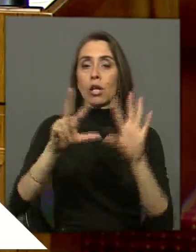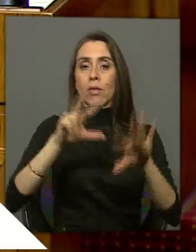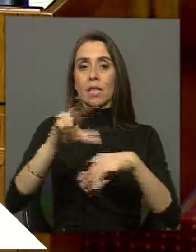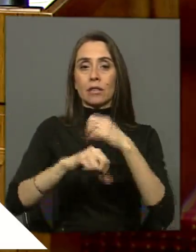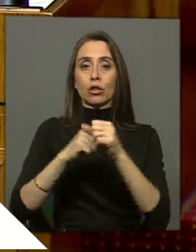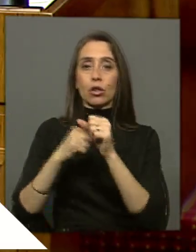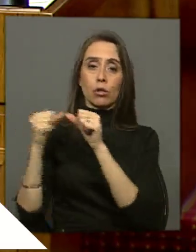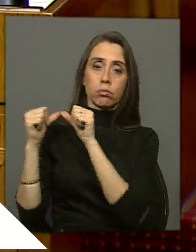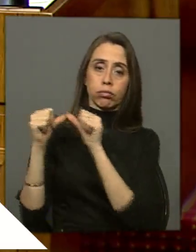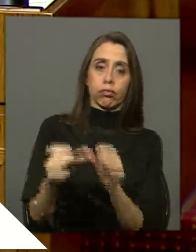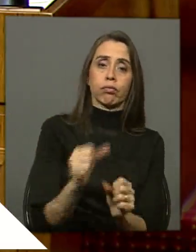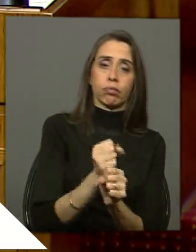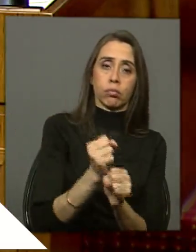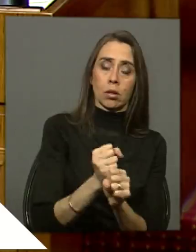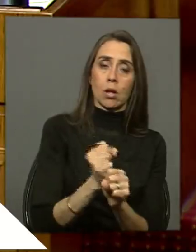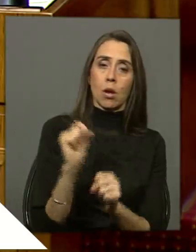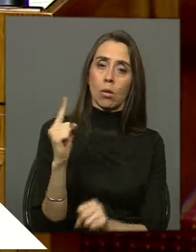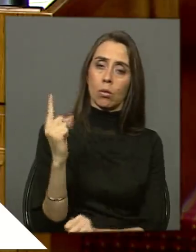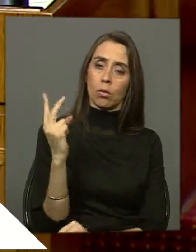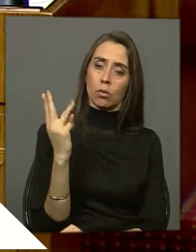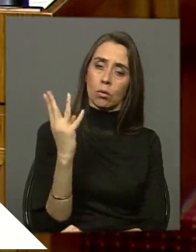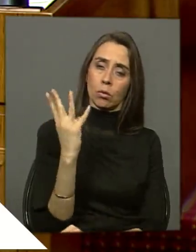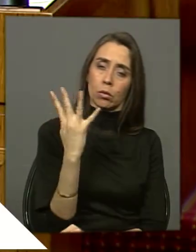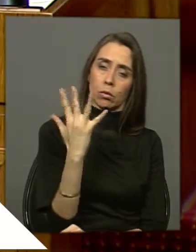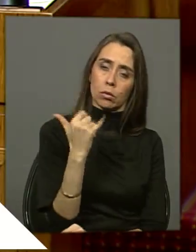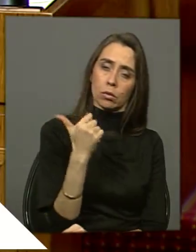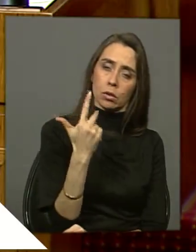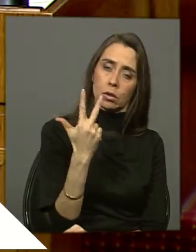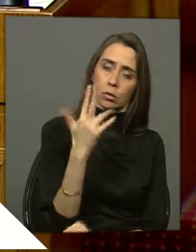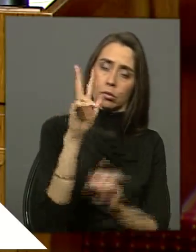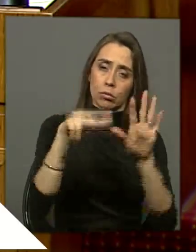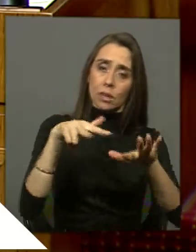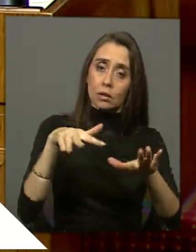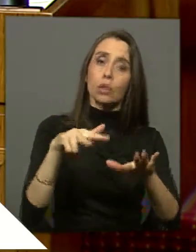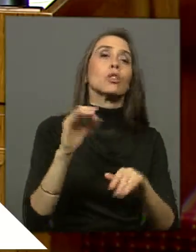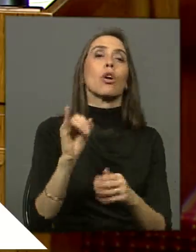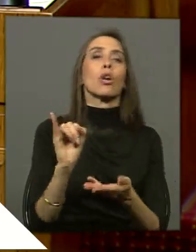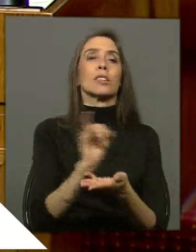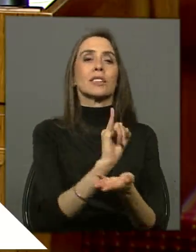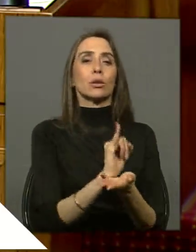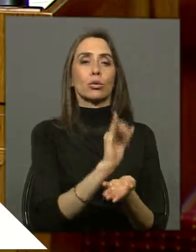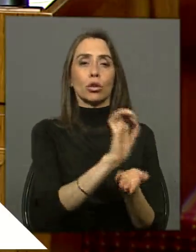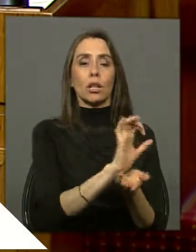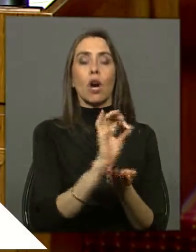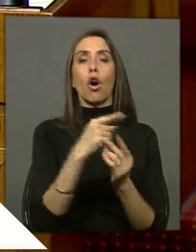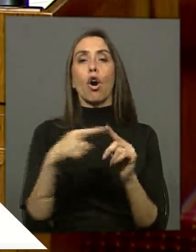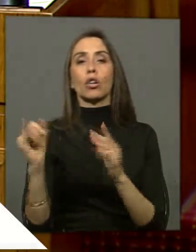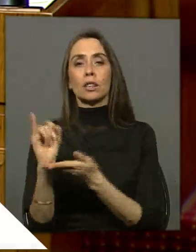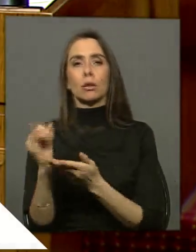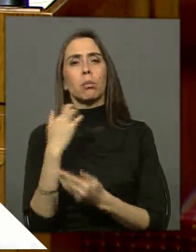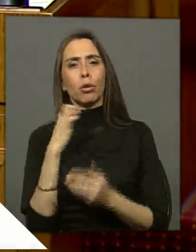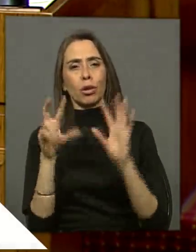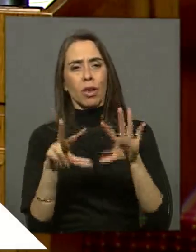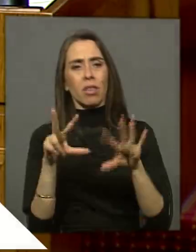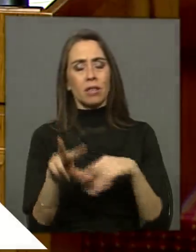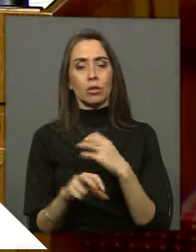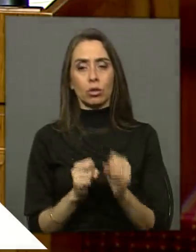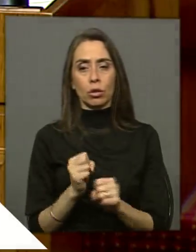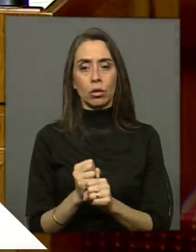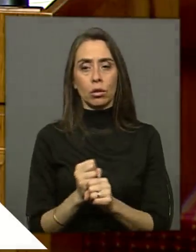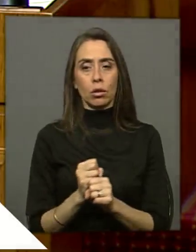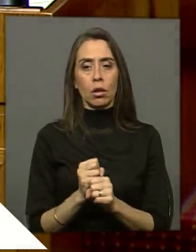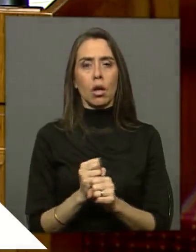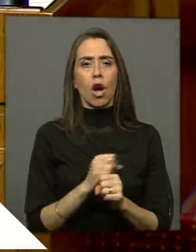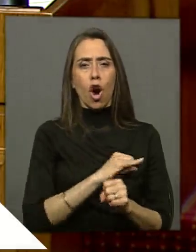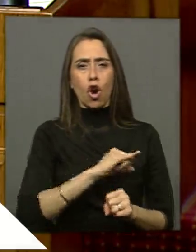continuos en la Administración Central del Estado o en las entidades que se refiere al artículo cuarto. ¿Por qué 18 años y por qué